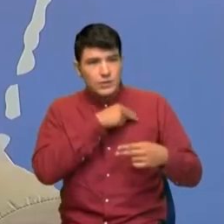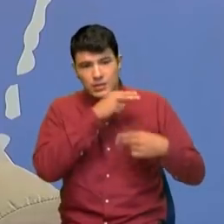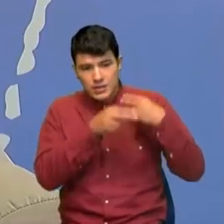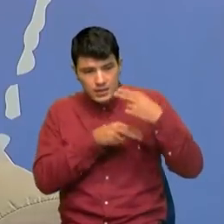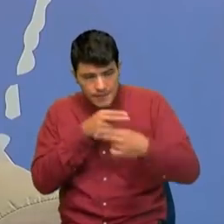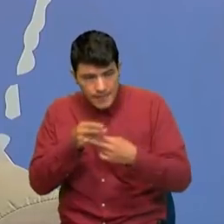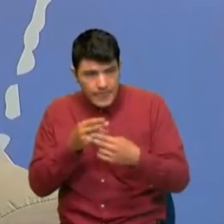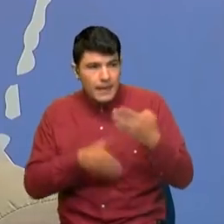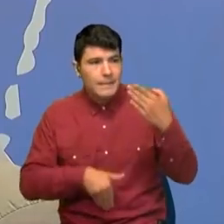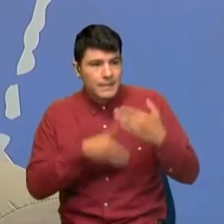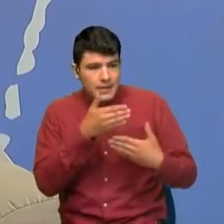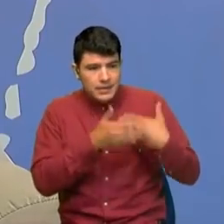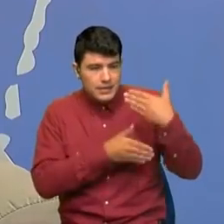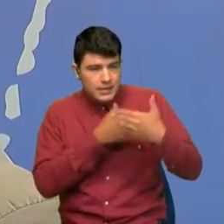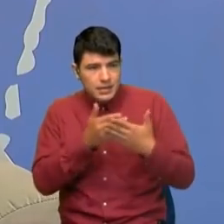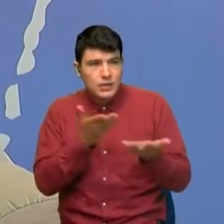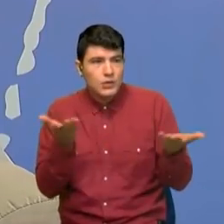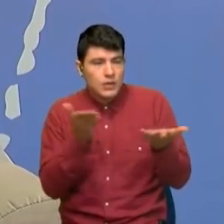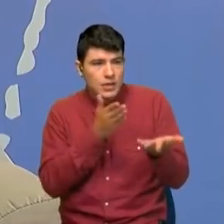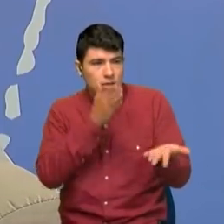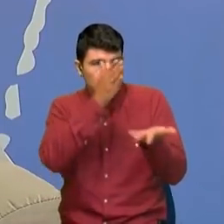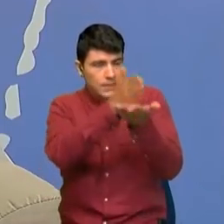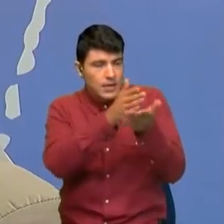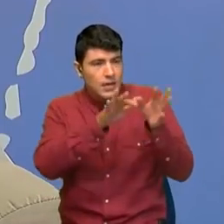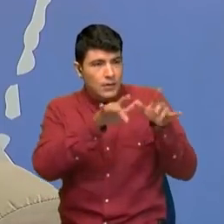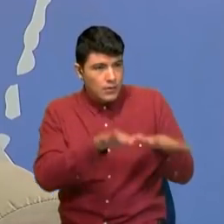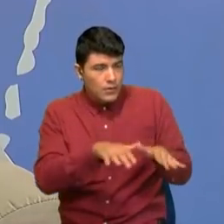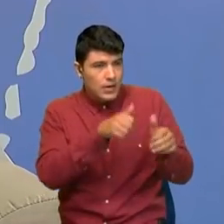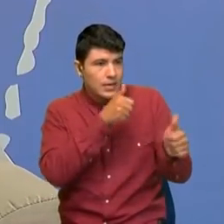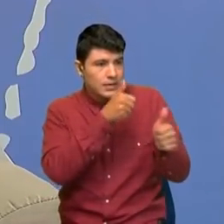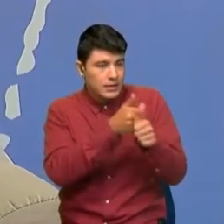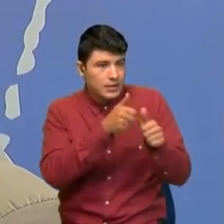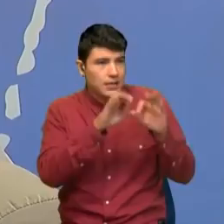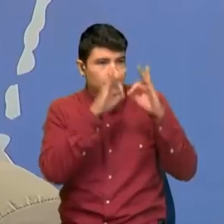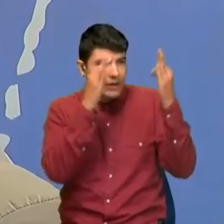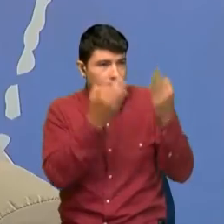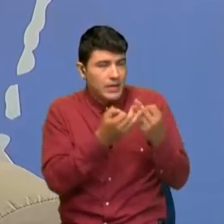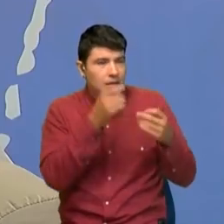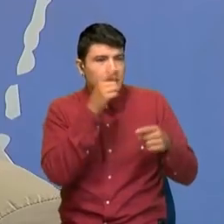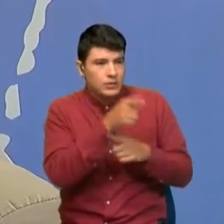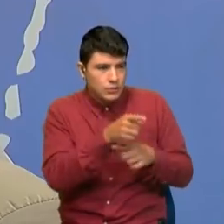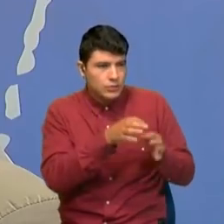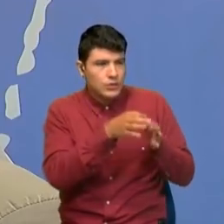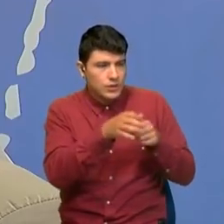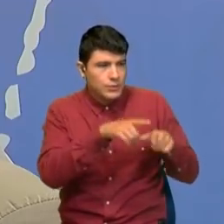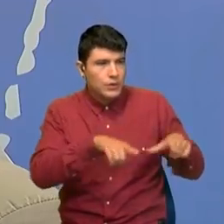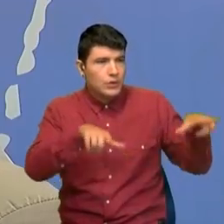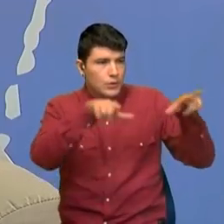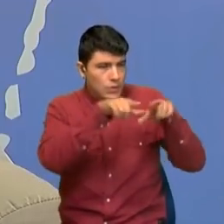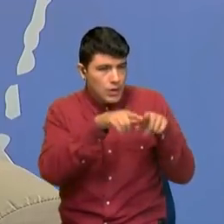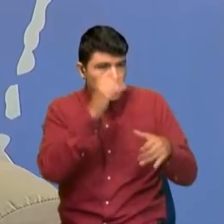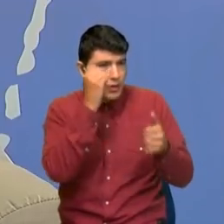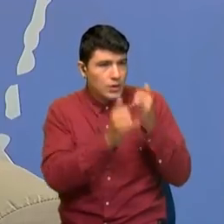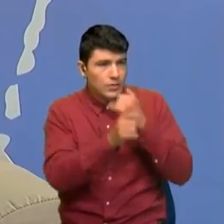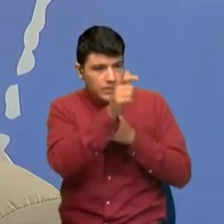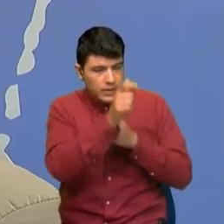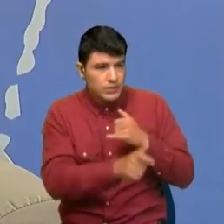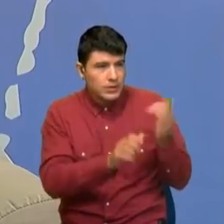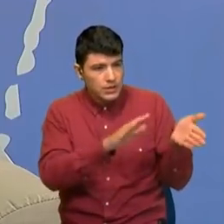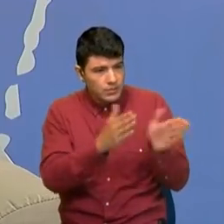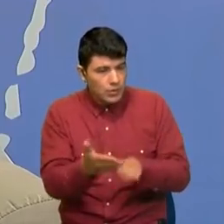la apertura a la sucesión en el juzgado de familia correspondiente al lugar del último domicilio de la persona que falleció